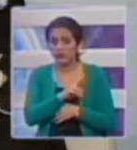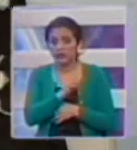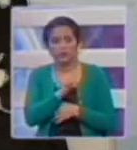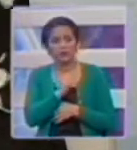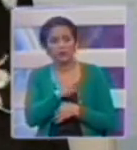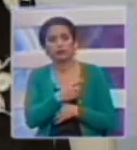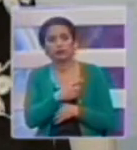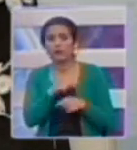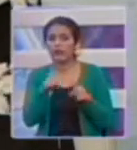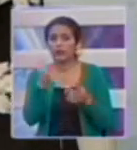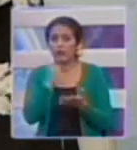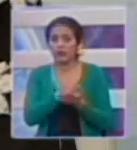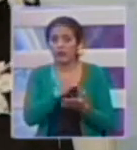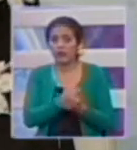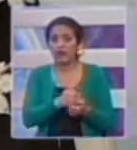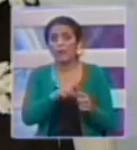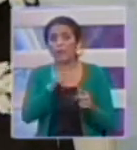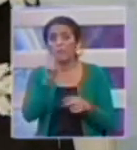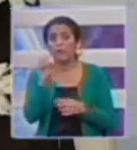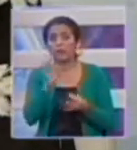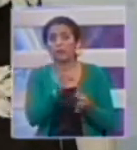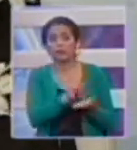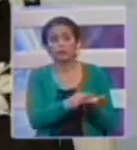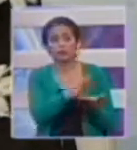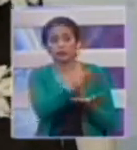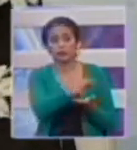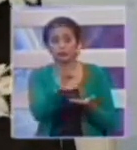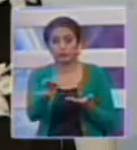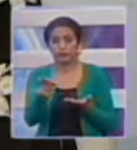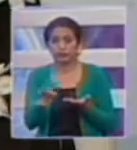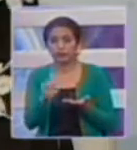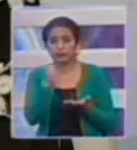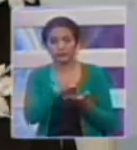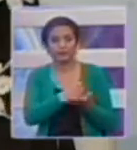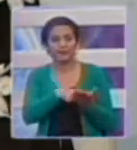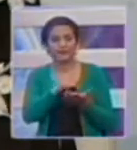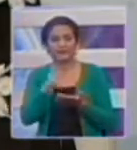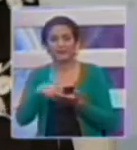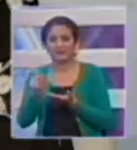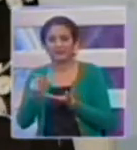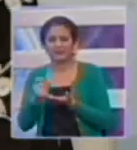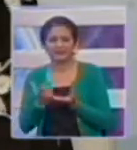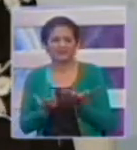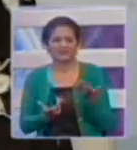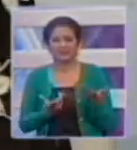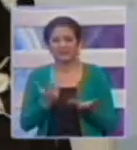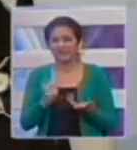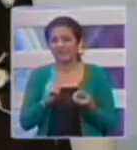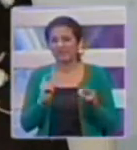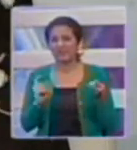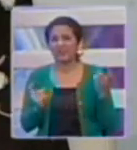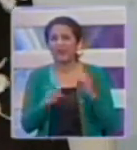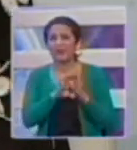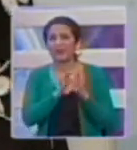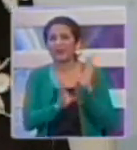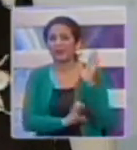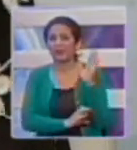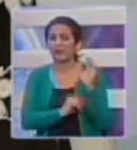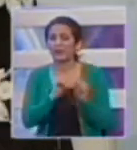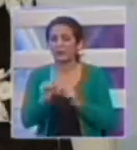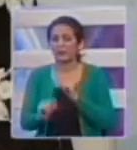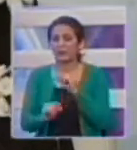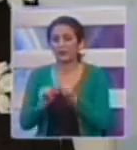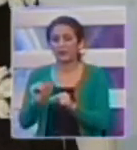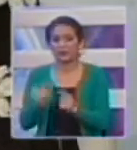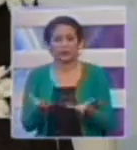dos ocasiones, pero en 20 puntos distintos, en temas que son medulares y que han dañado su carácter, la médula de esa Constitución. Así que